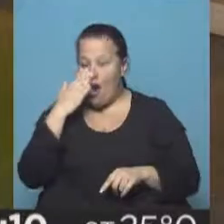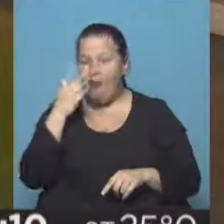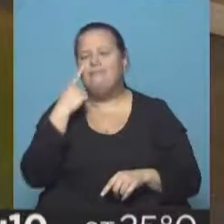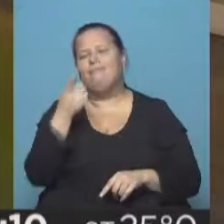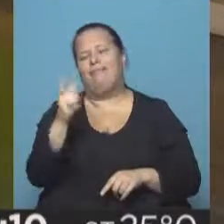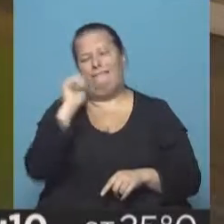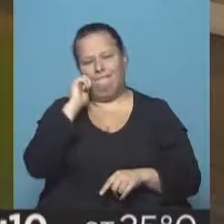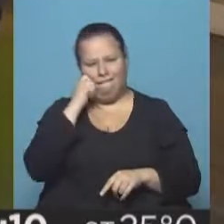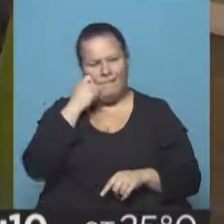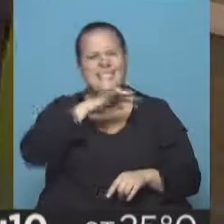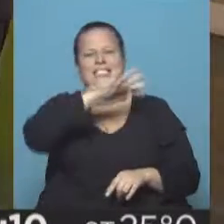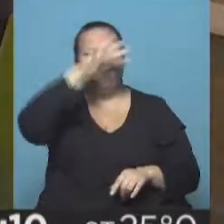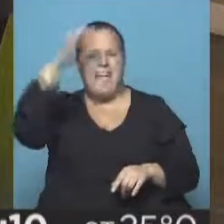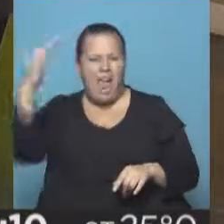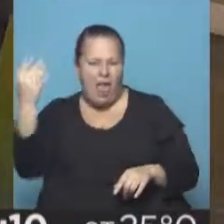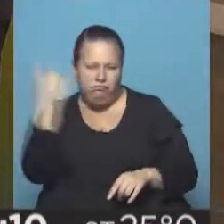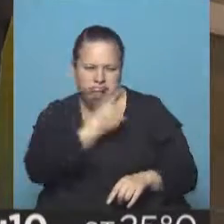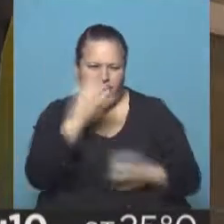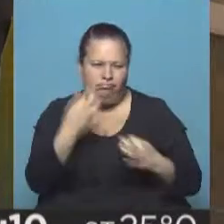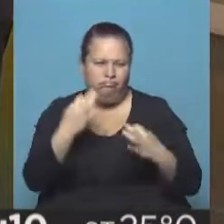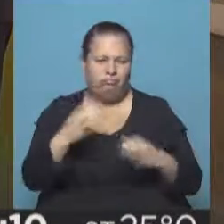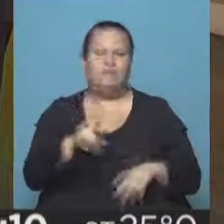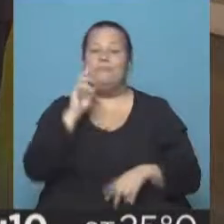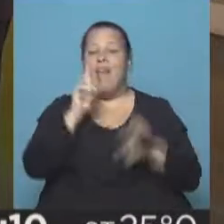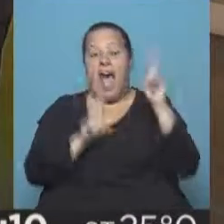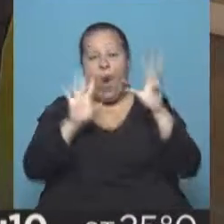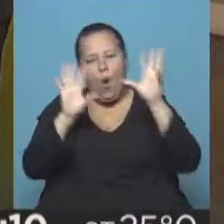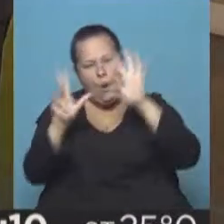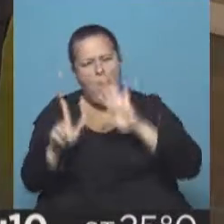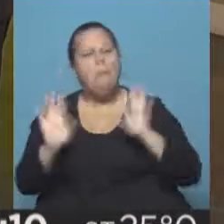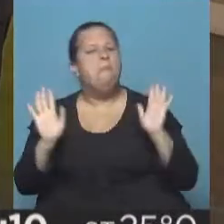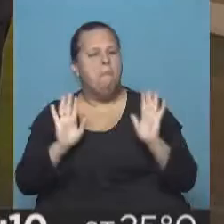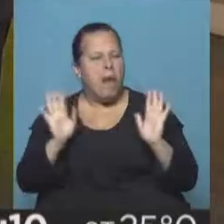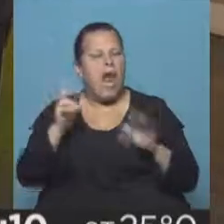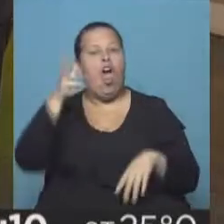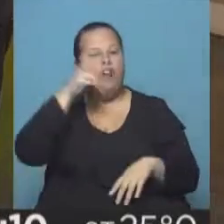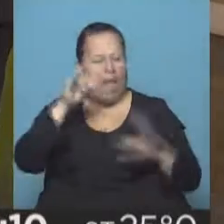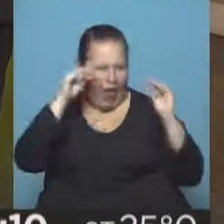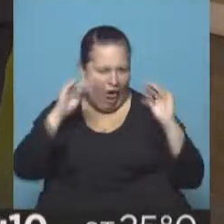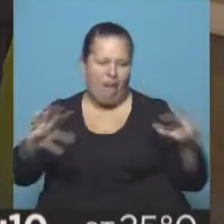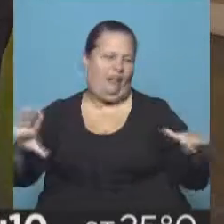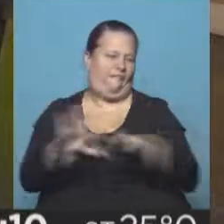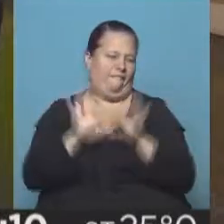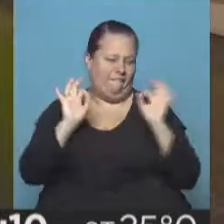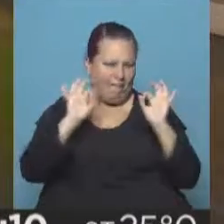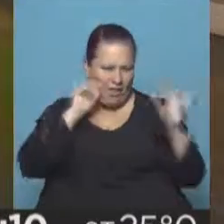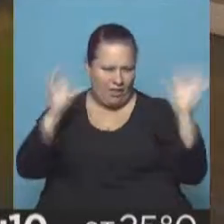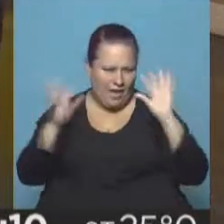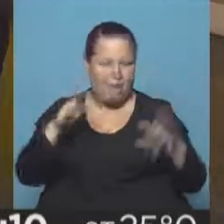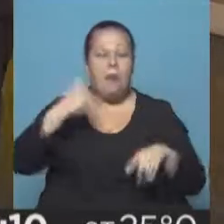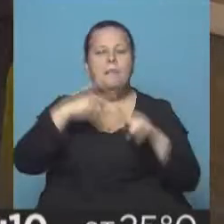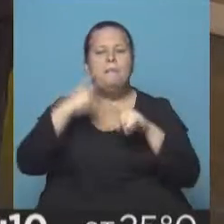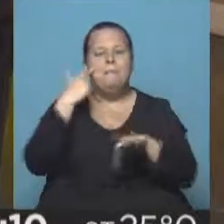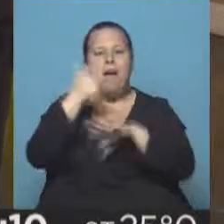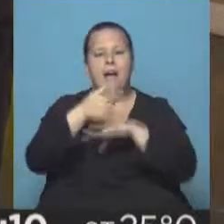qué lindo que está no un cielo bien celeste así algunas nubes pero creo que a las 2030 va a estar espectacular maximiliano